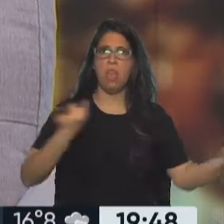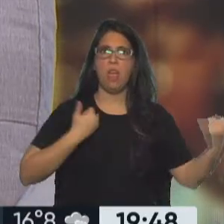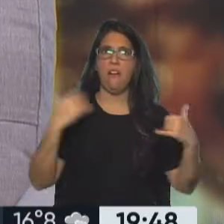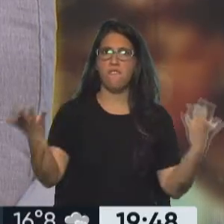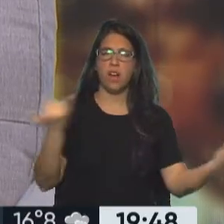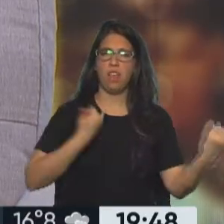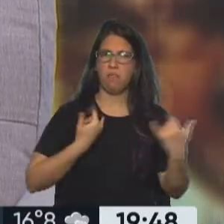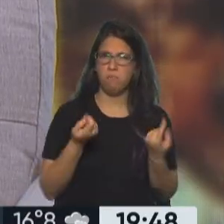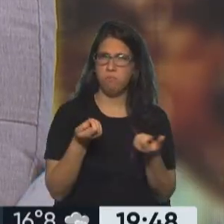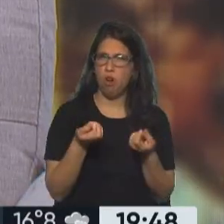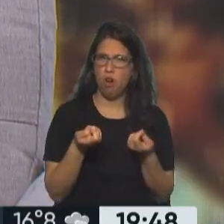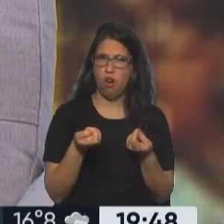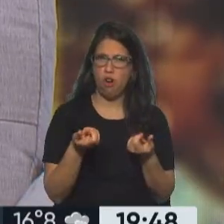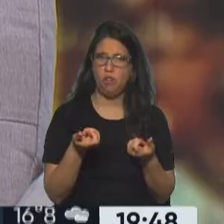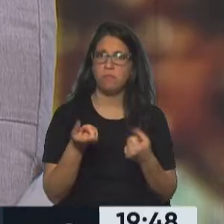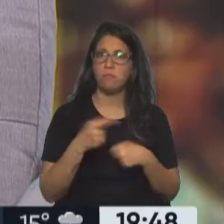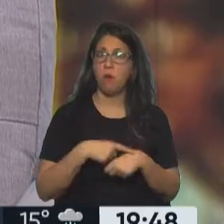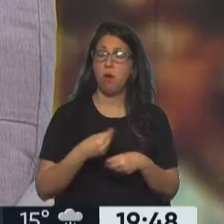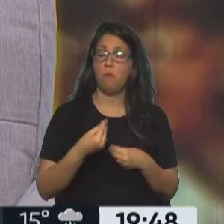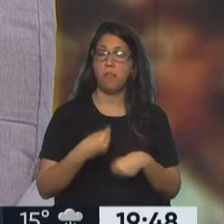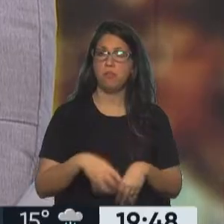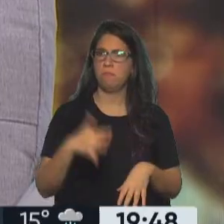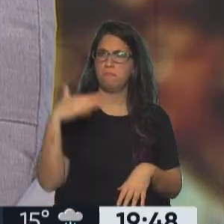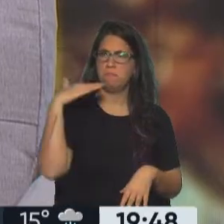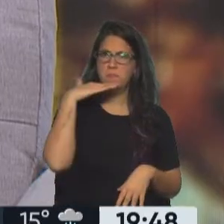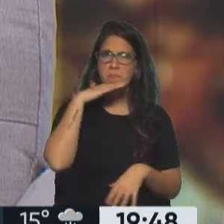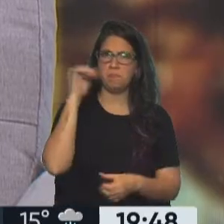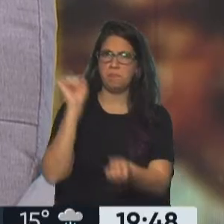afuera. Y entonces, en ese primer momento un no entender y un